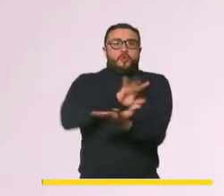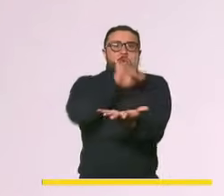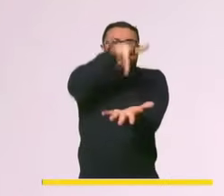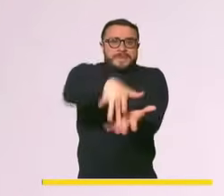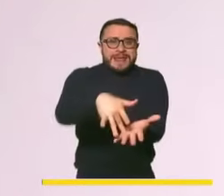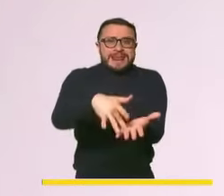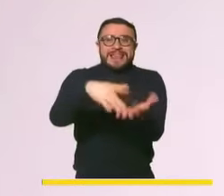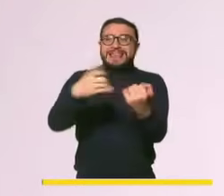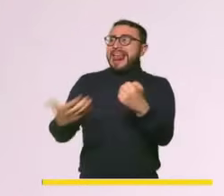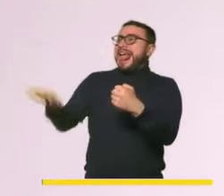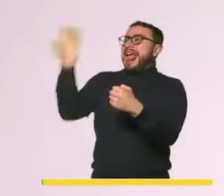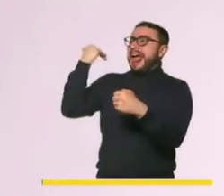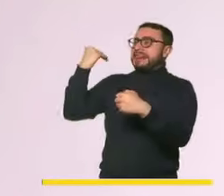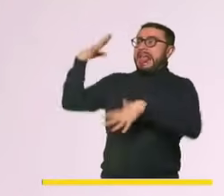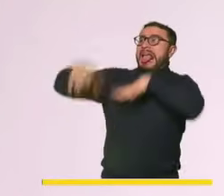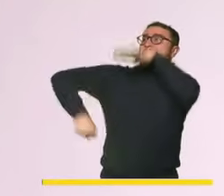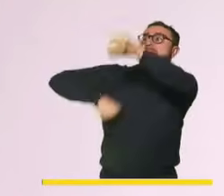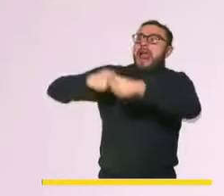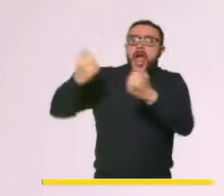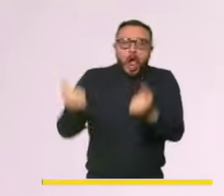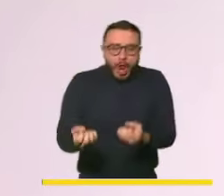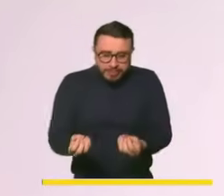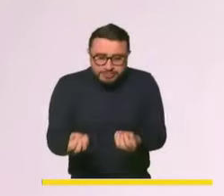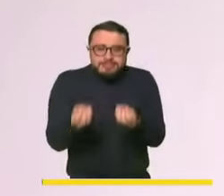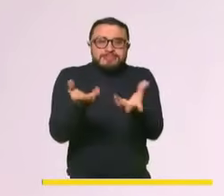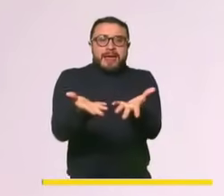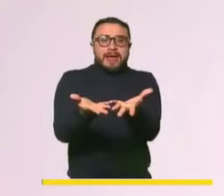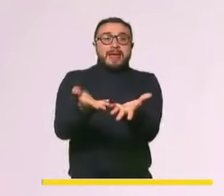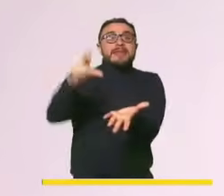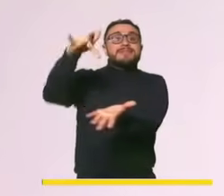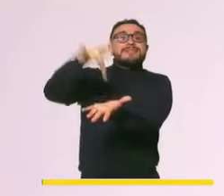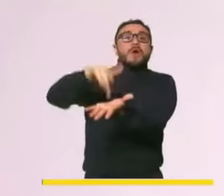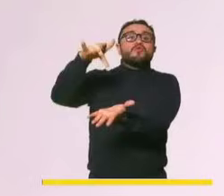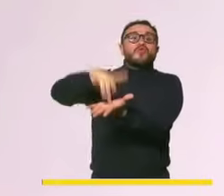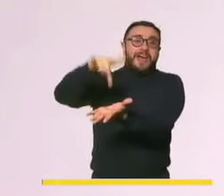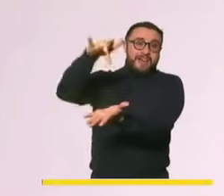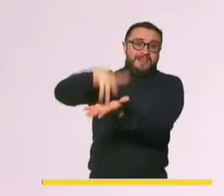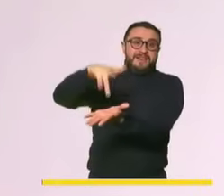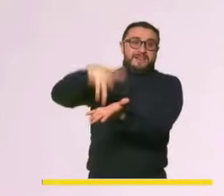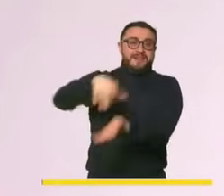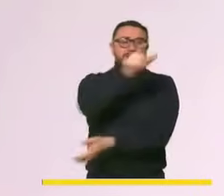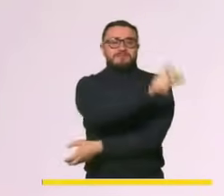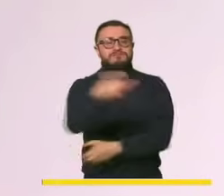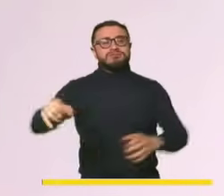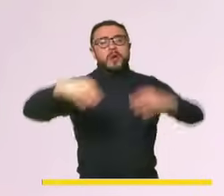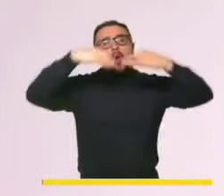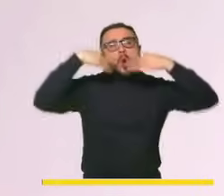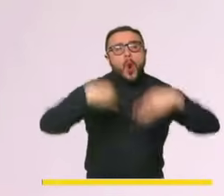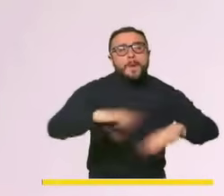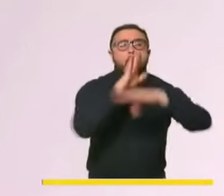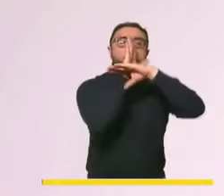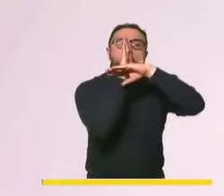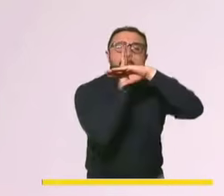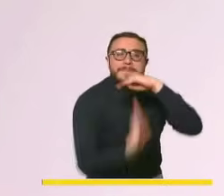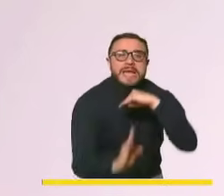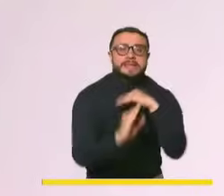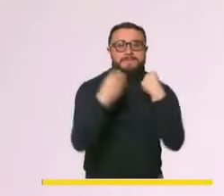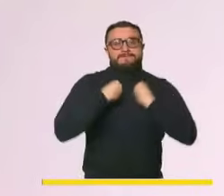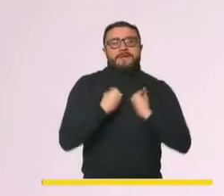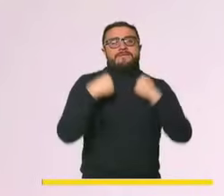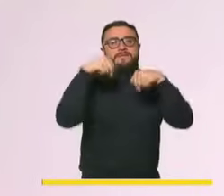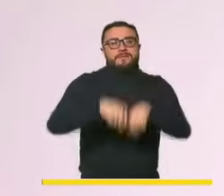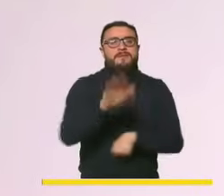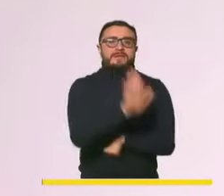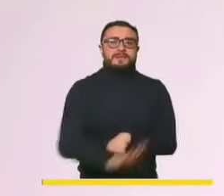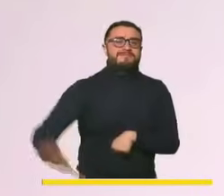devolver un poco esa deuda que se tiene con la gente humilde del departamento,